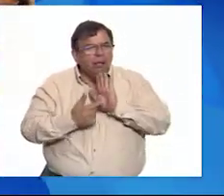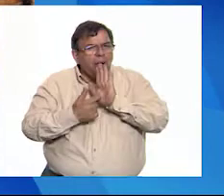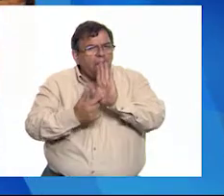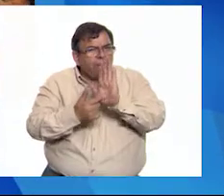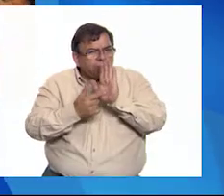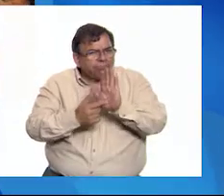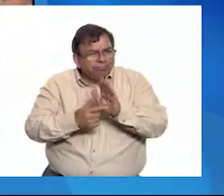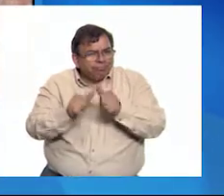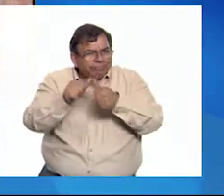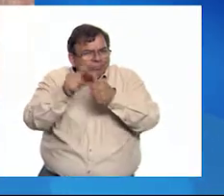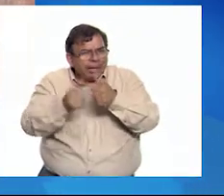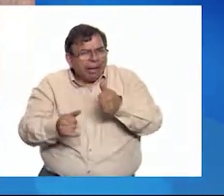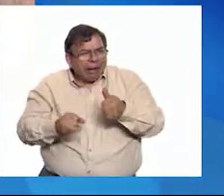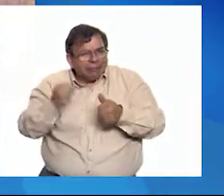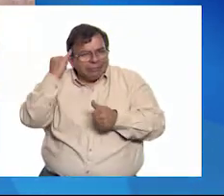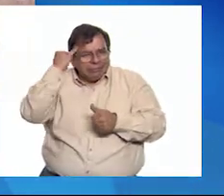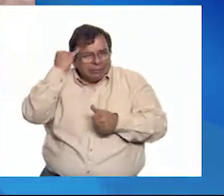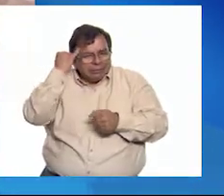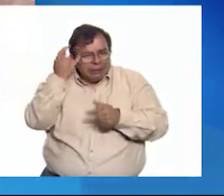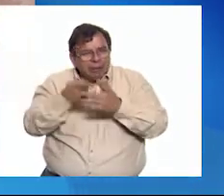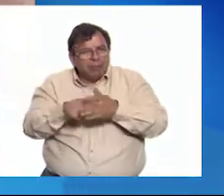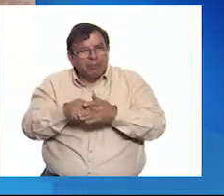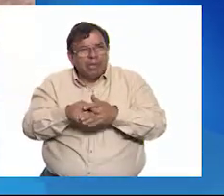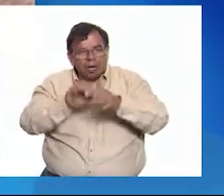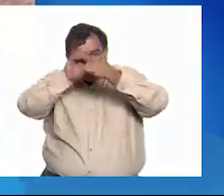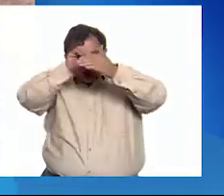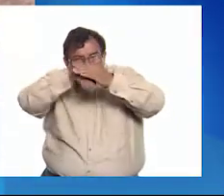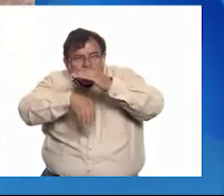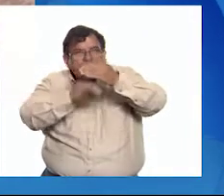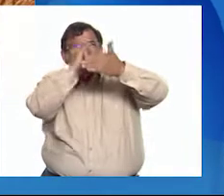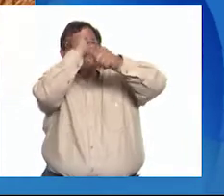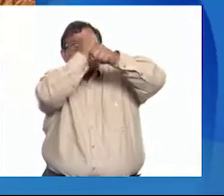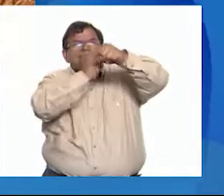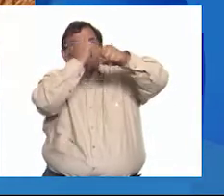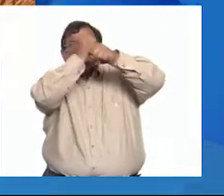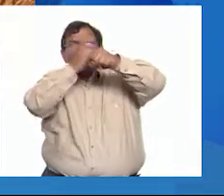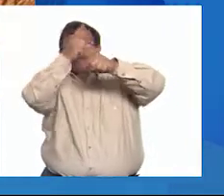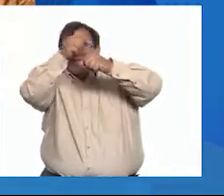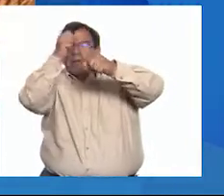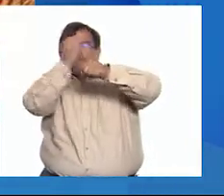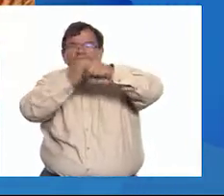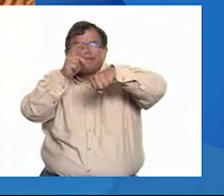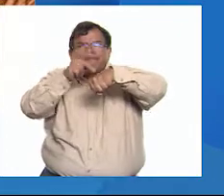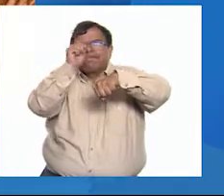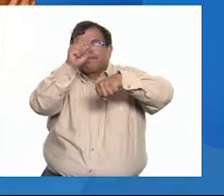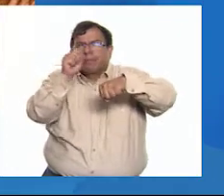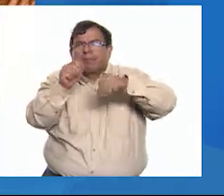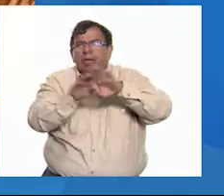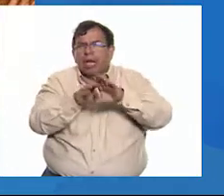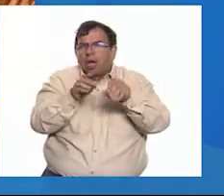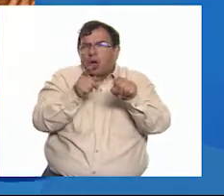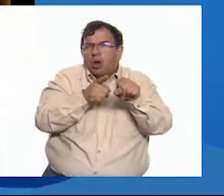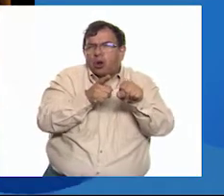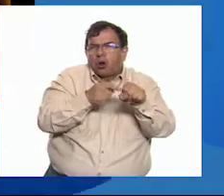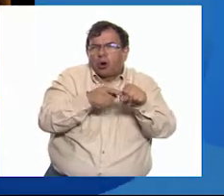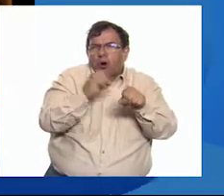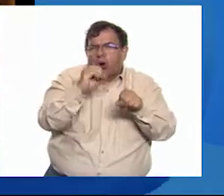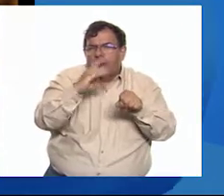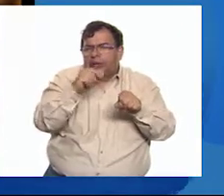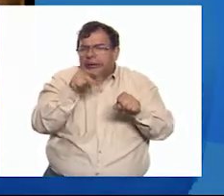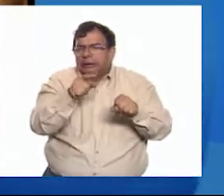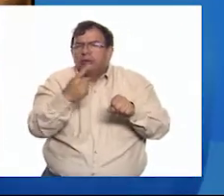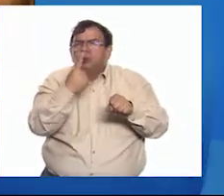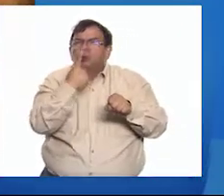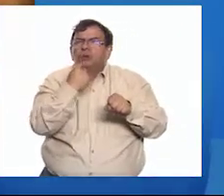de arte aborigen se dieron con pinturas o grabados en las paredes de las cavernas y refugios de piedra. El ocre rojo era utilizado como